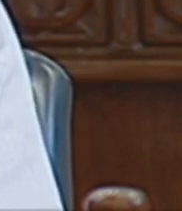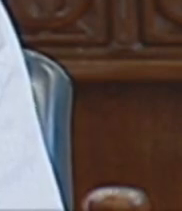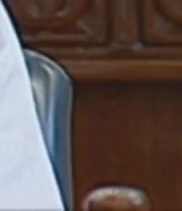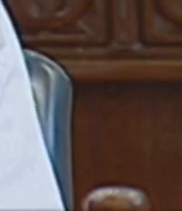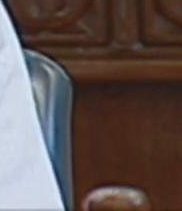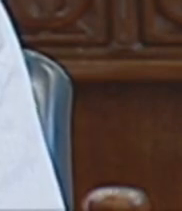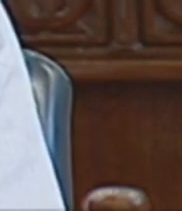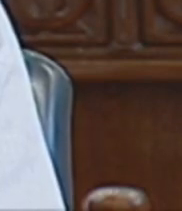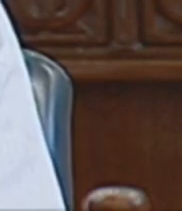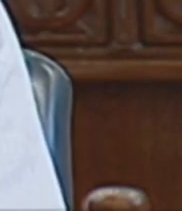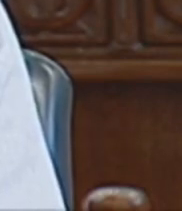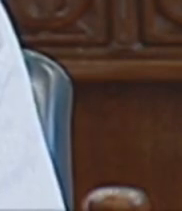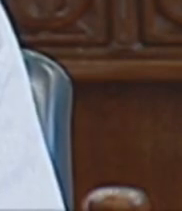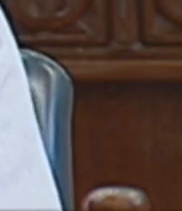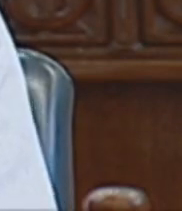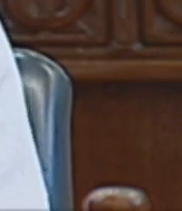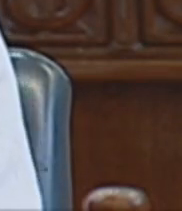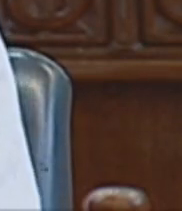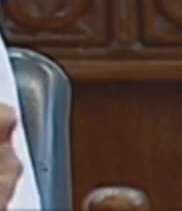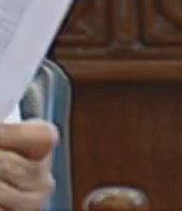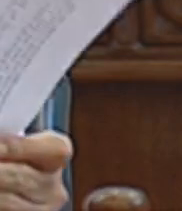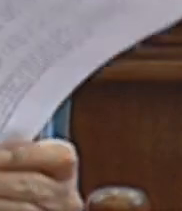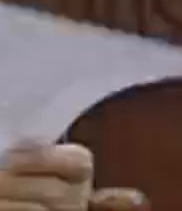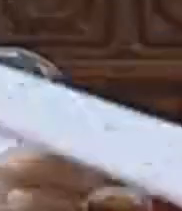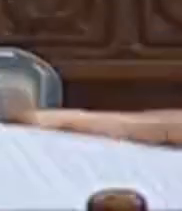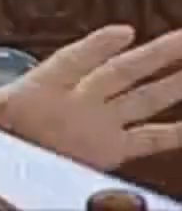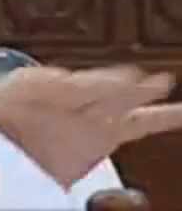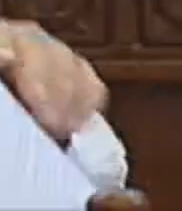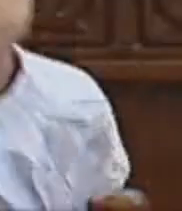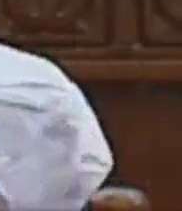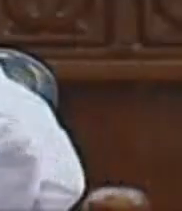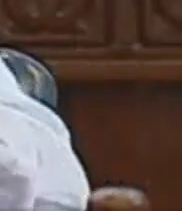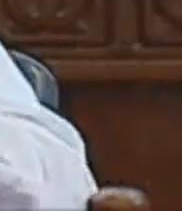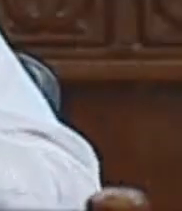destino y la distribución del préstamo antes citado.